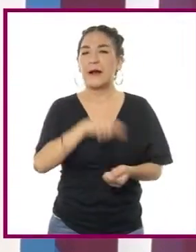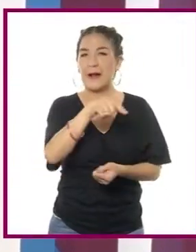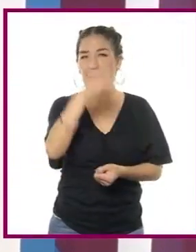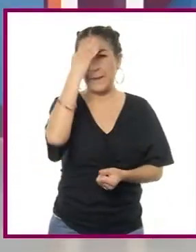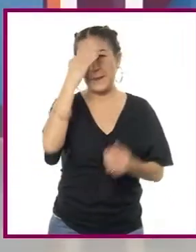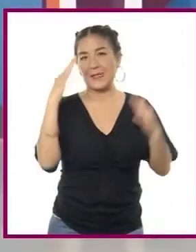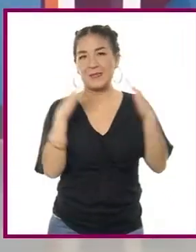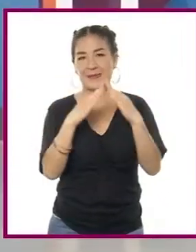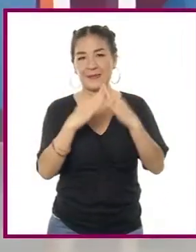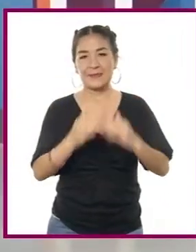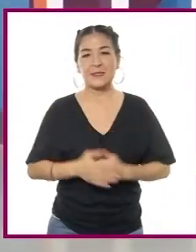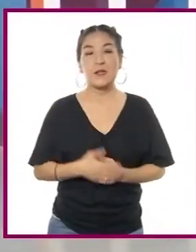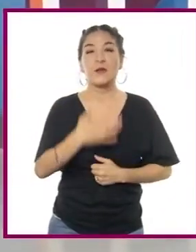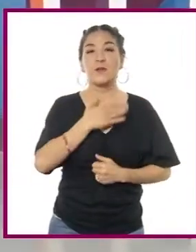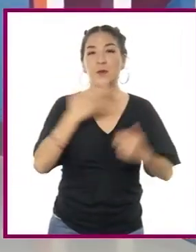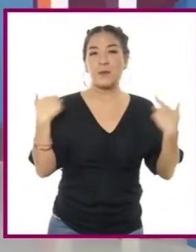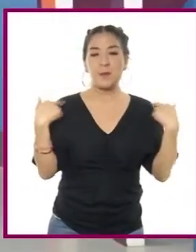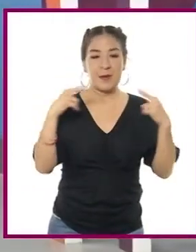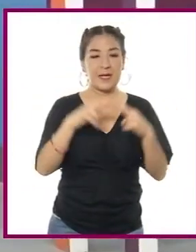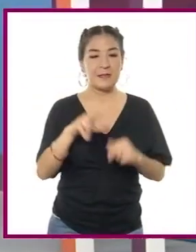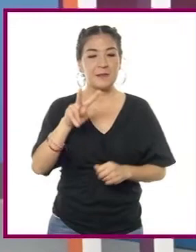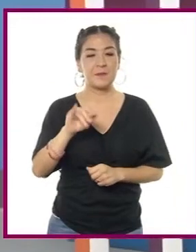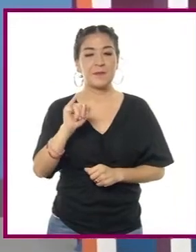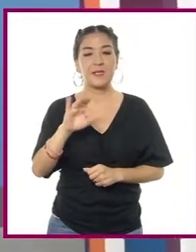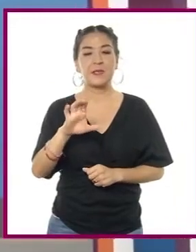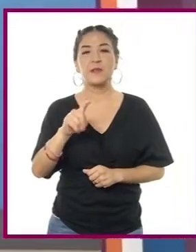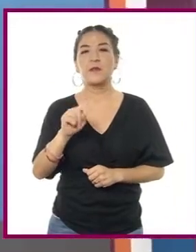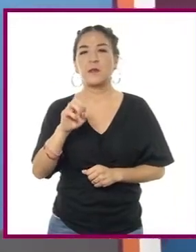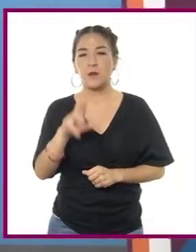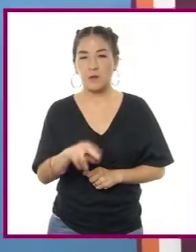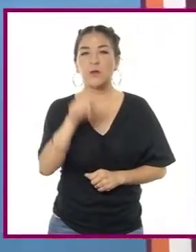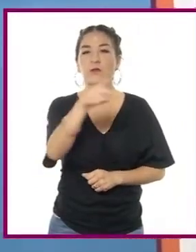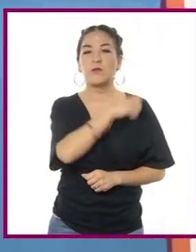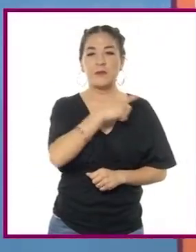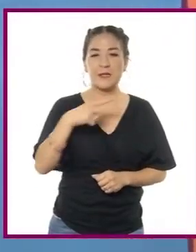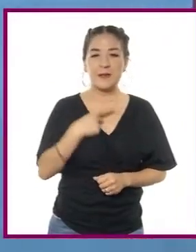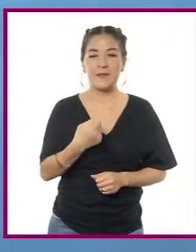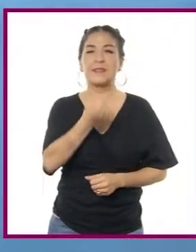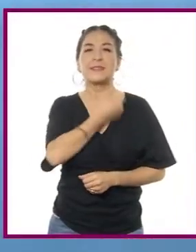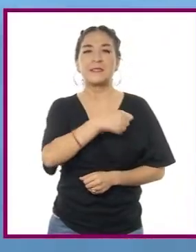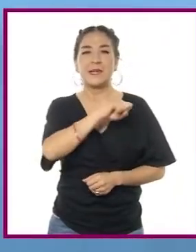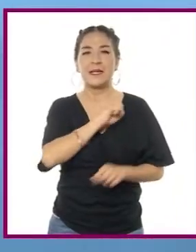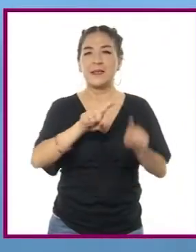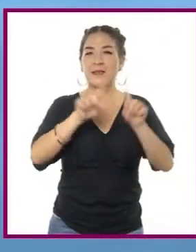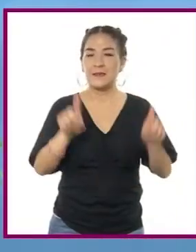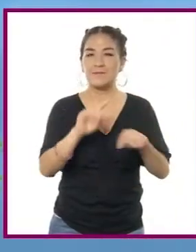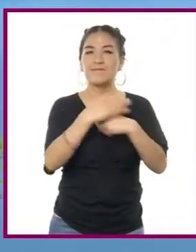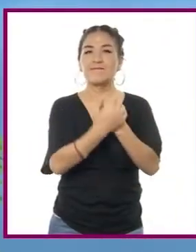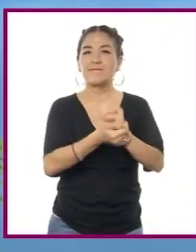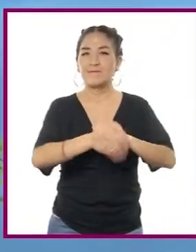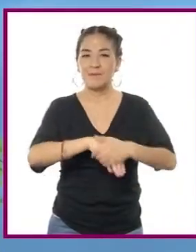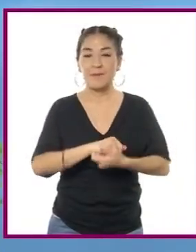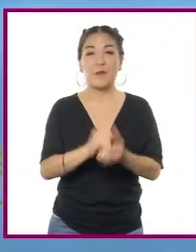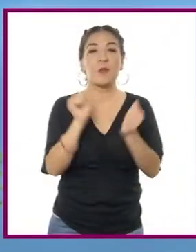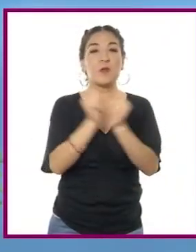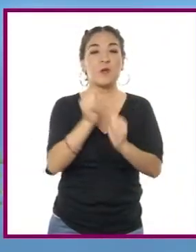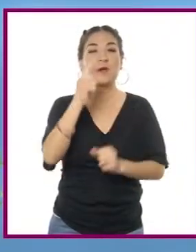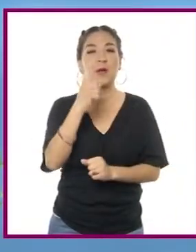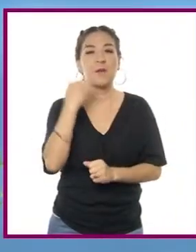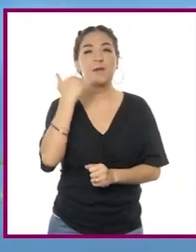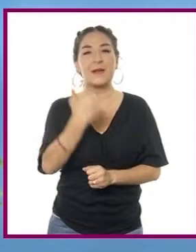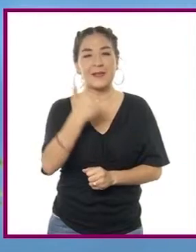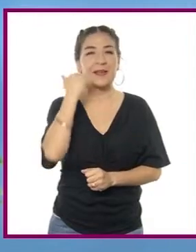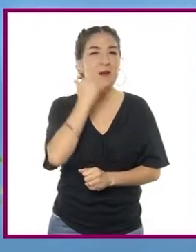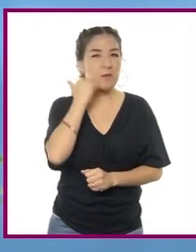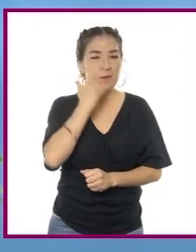Casa. Yo soy el maestro Víctor Mota. Recuerden mantener la sana distancia, lavarse las manos con agua y jabón durante al